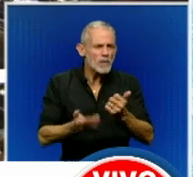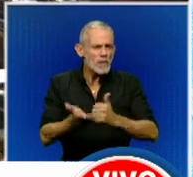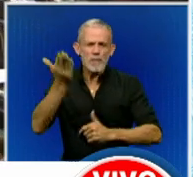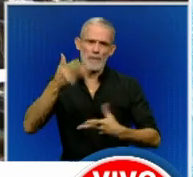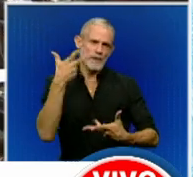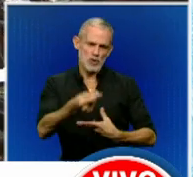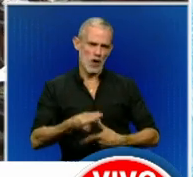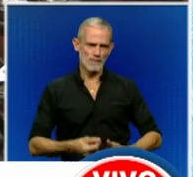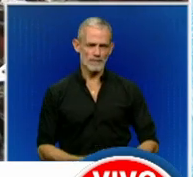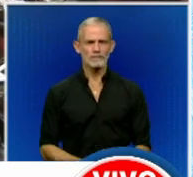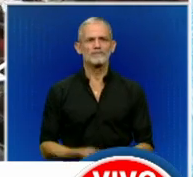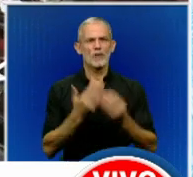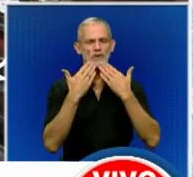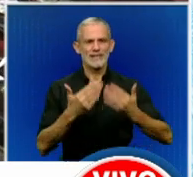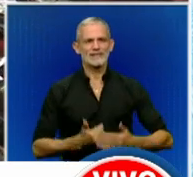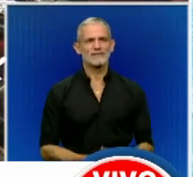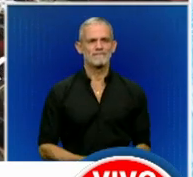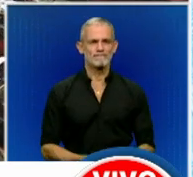muchas gracias